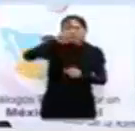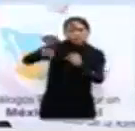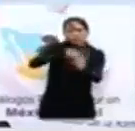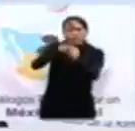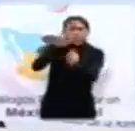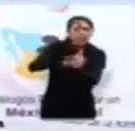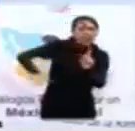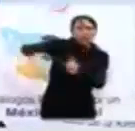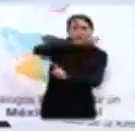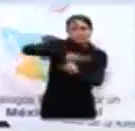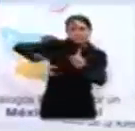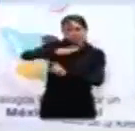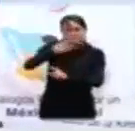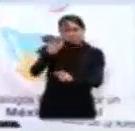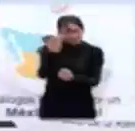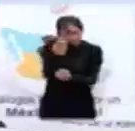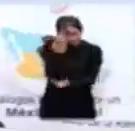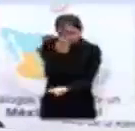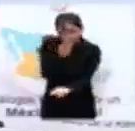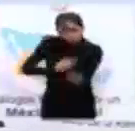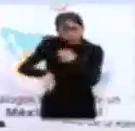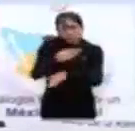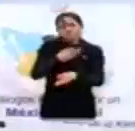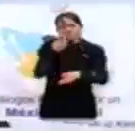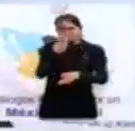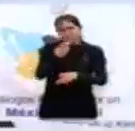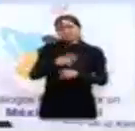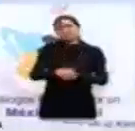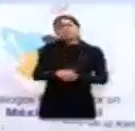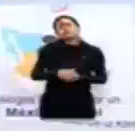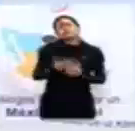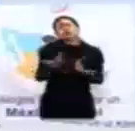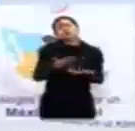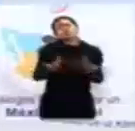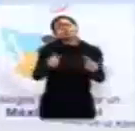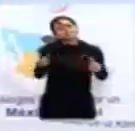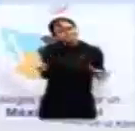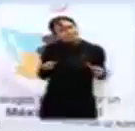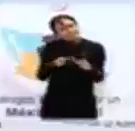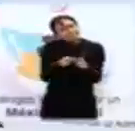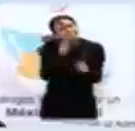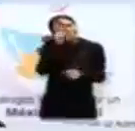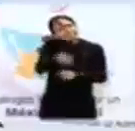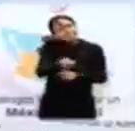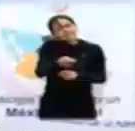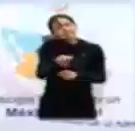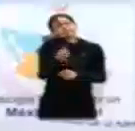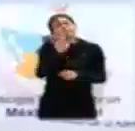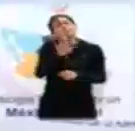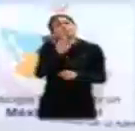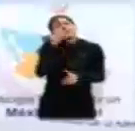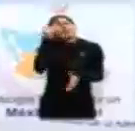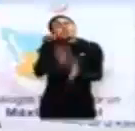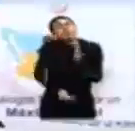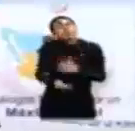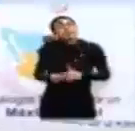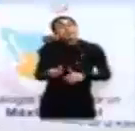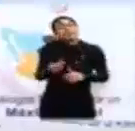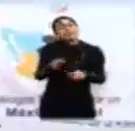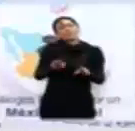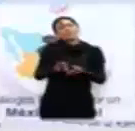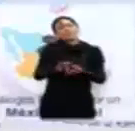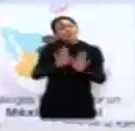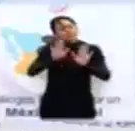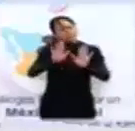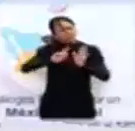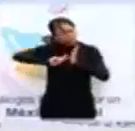productores. La síntesis de esto es que hay la necesidad de hacer un replanteamiento de